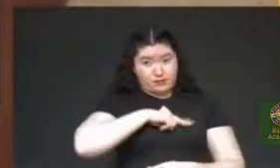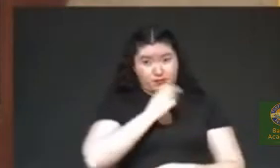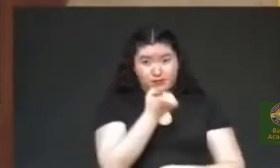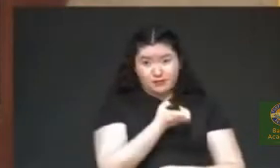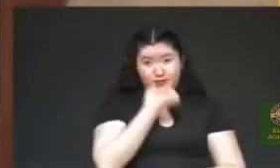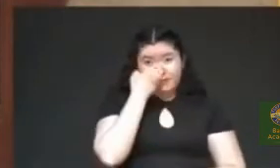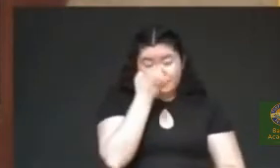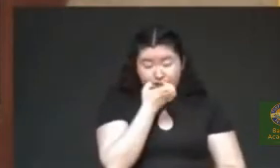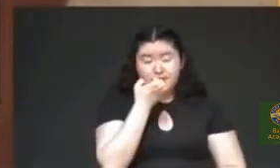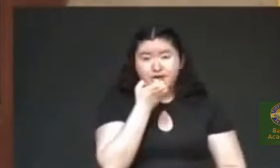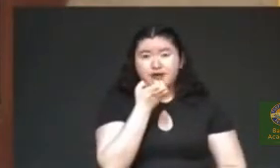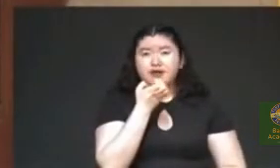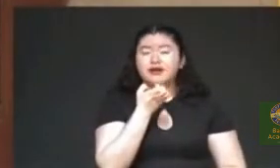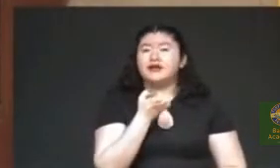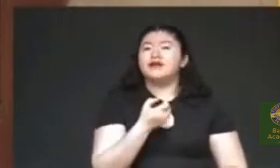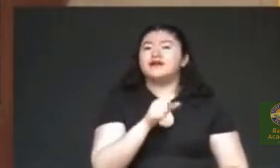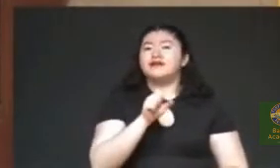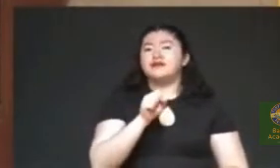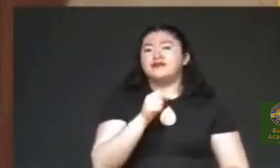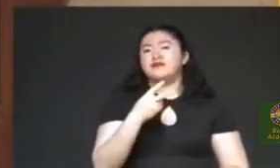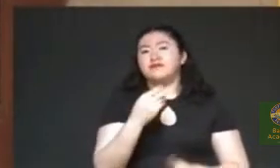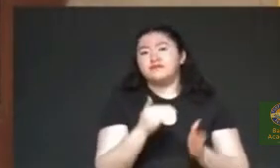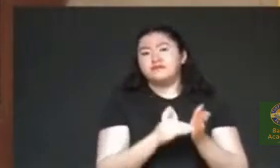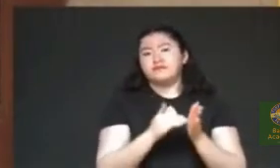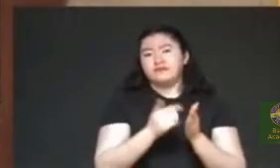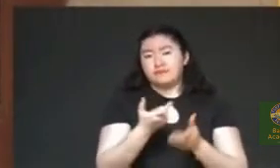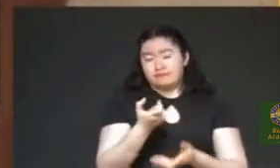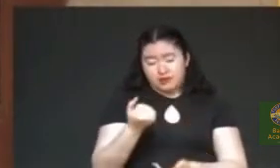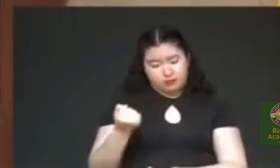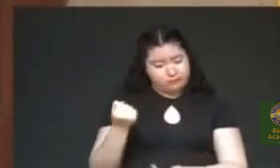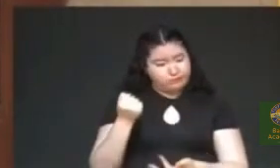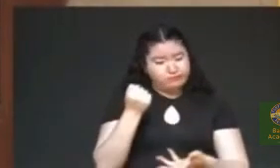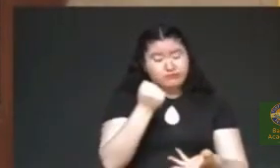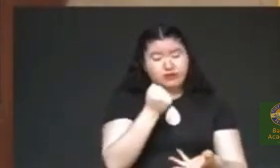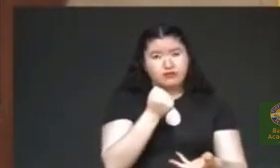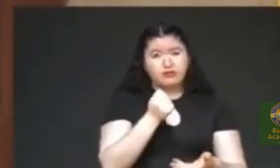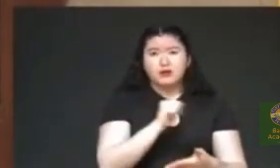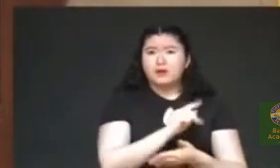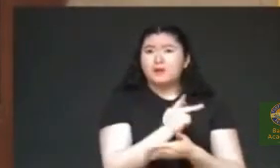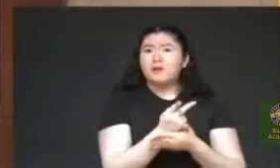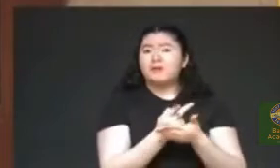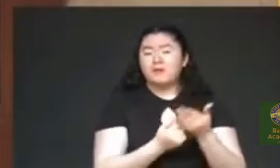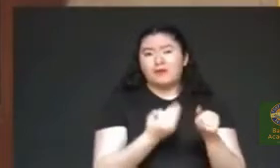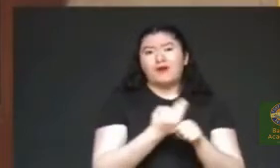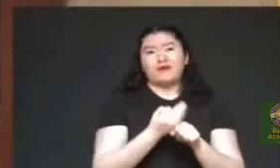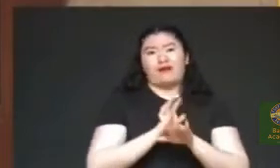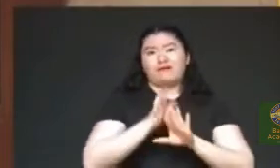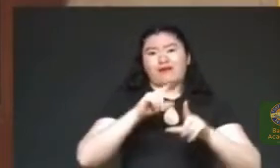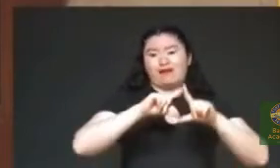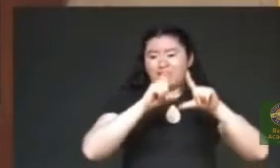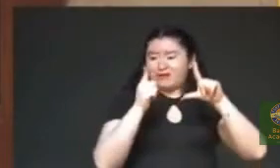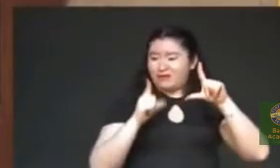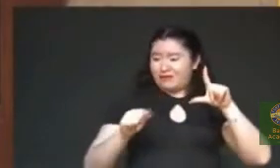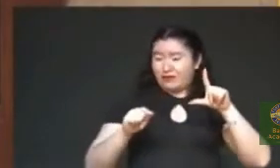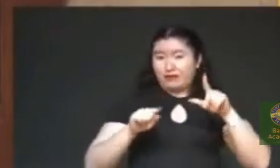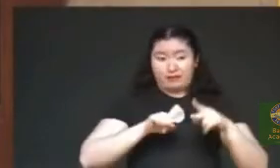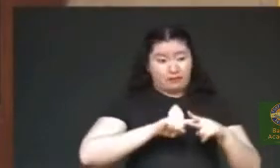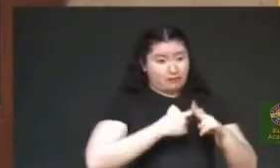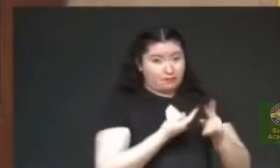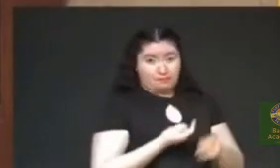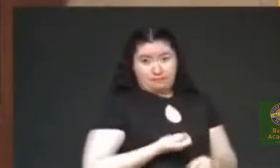662 millones de pesos desde que entramos al gobierno de la ciudad. Este es un programa que hoy es nacional, nació en la Ciudad de